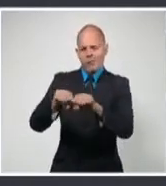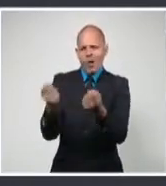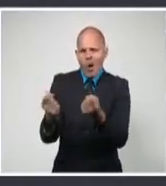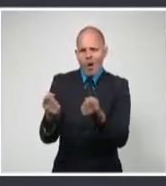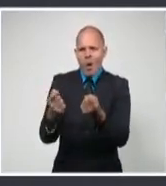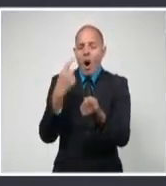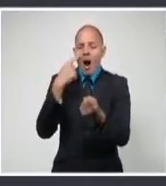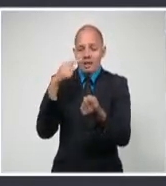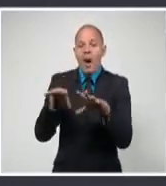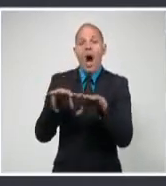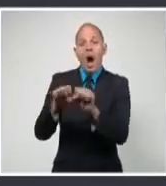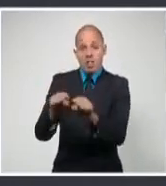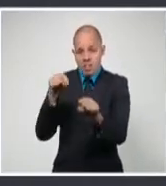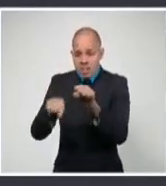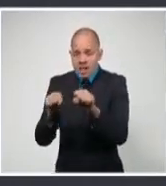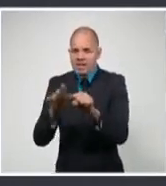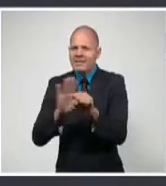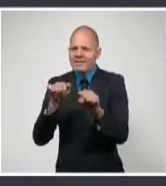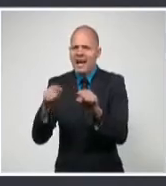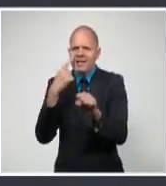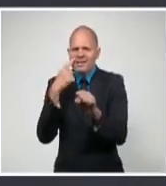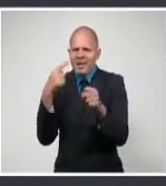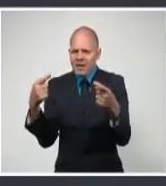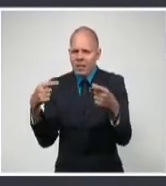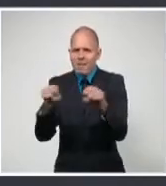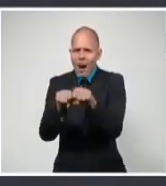cuidó a la persona herida hasta que pudiera recuperarse.